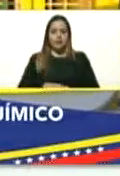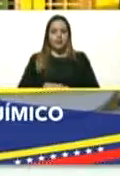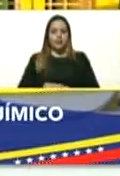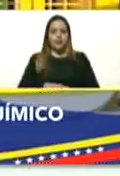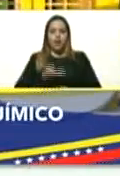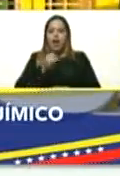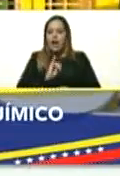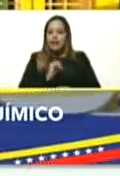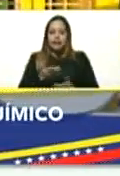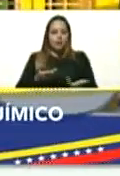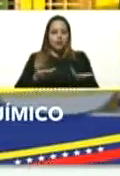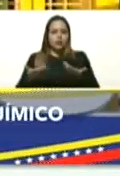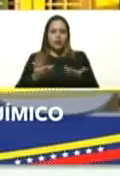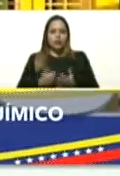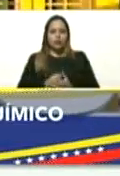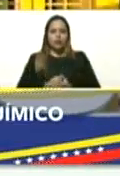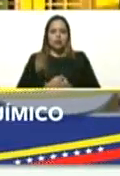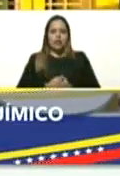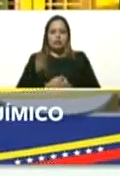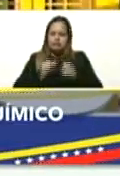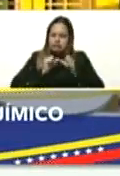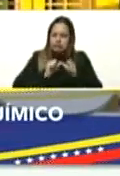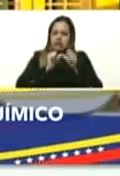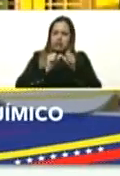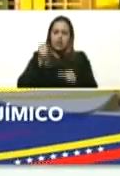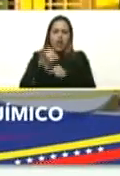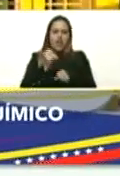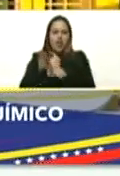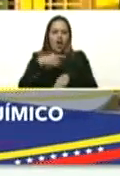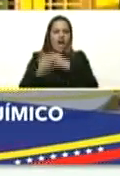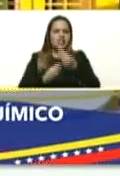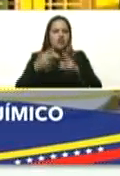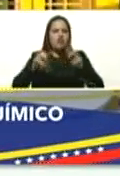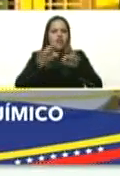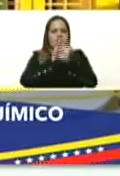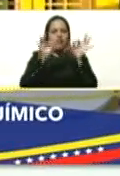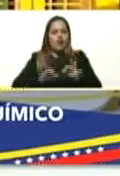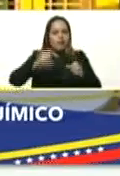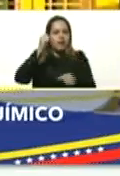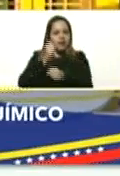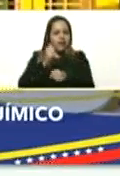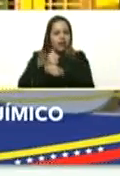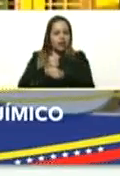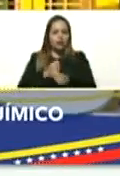tienen que perseverar en la tarea de construir un nuevo modelo de gestión